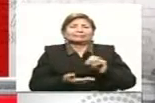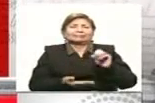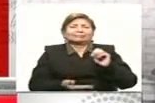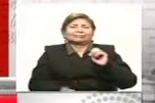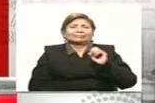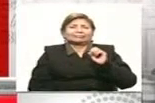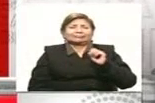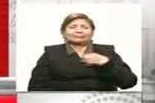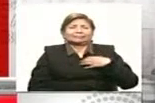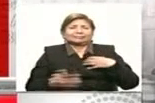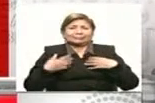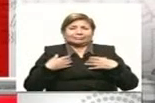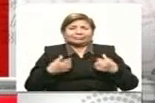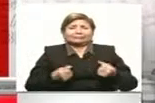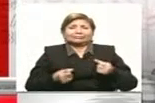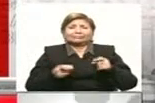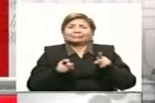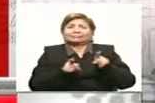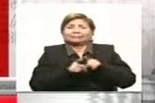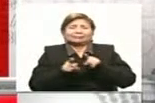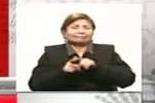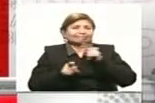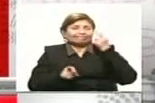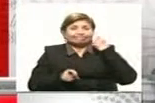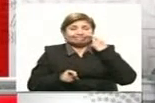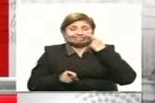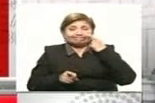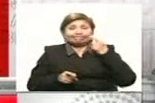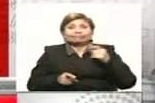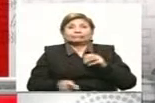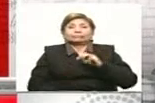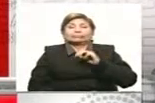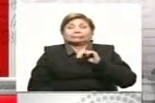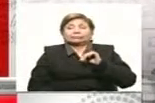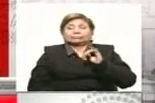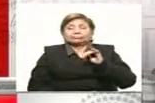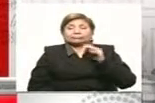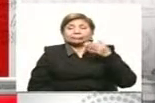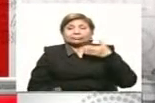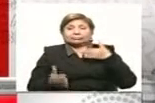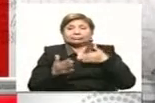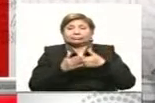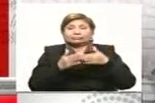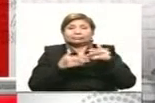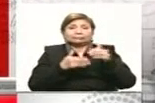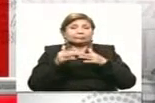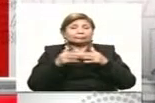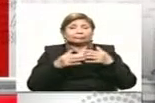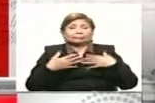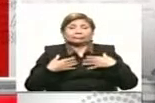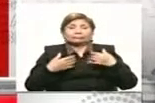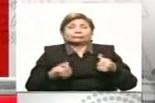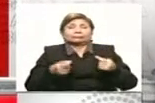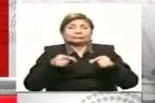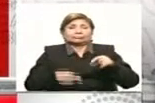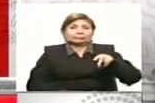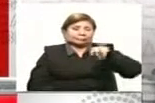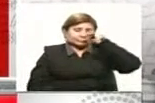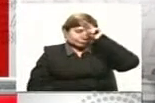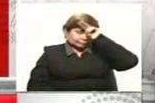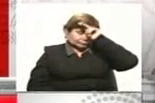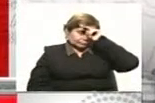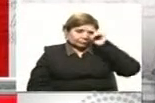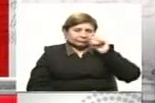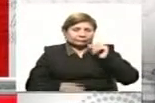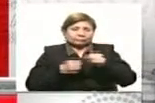salud. Debemos tener en cuenta que según las cifras del BID, la brecha de infraestructura del sector salud en el Perú para